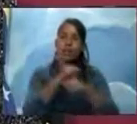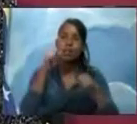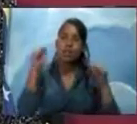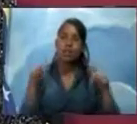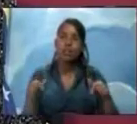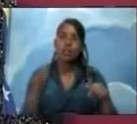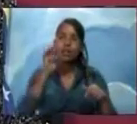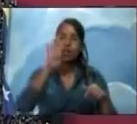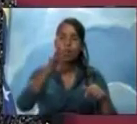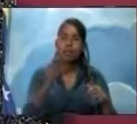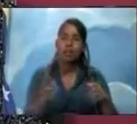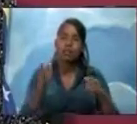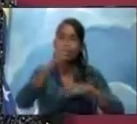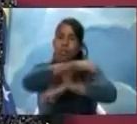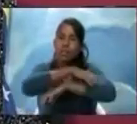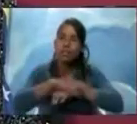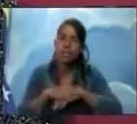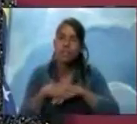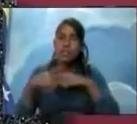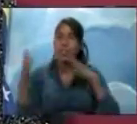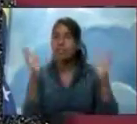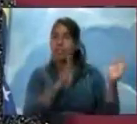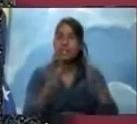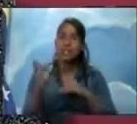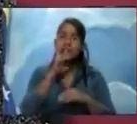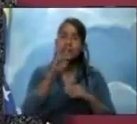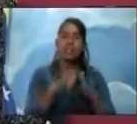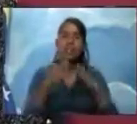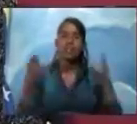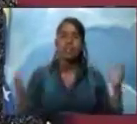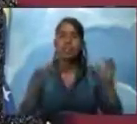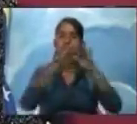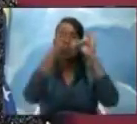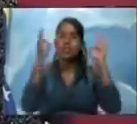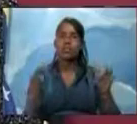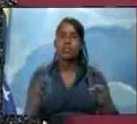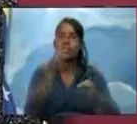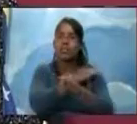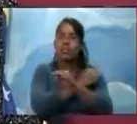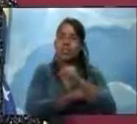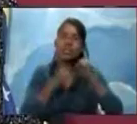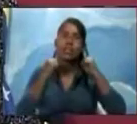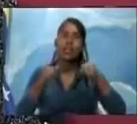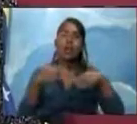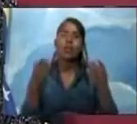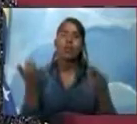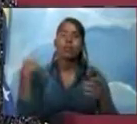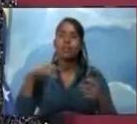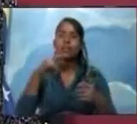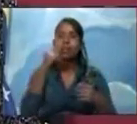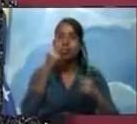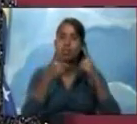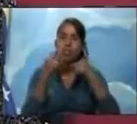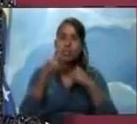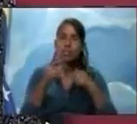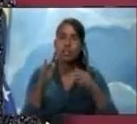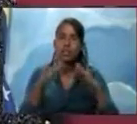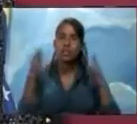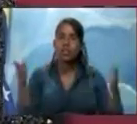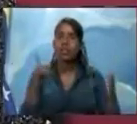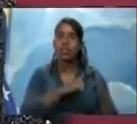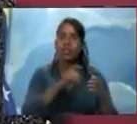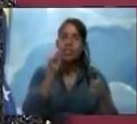la cuarta bestia, espantosa y terrible en gran manera, fuerte, la cual tenía unos dientes grandes de